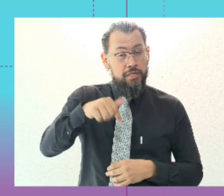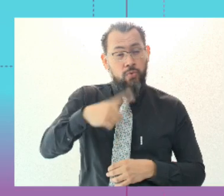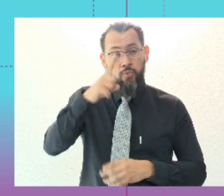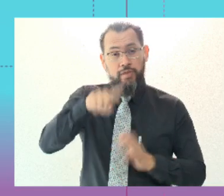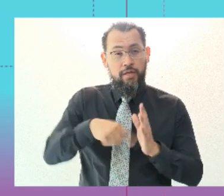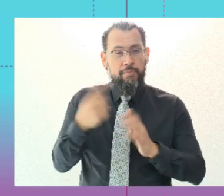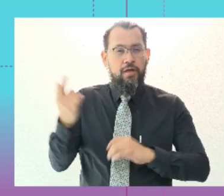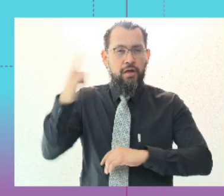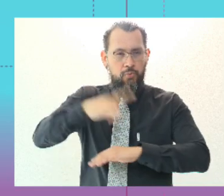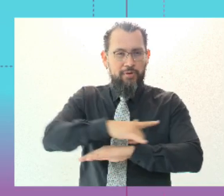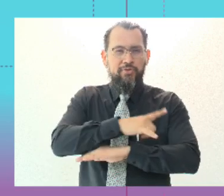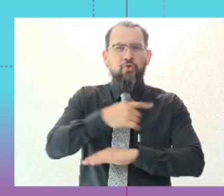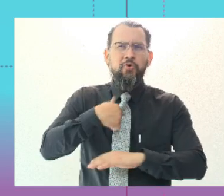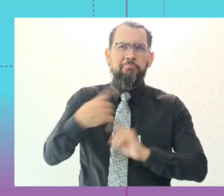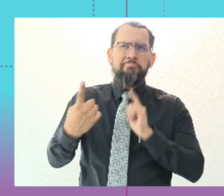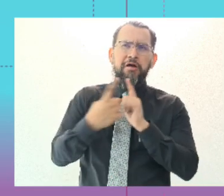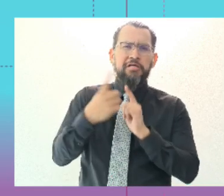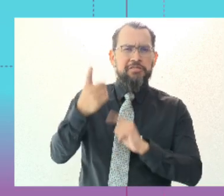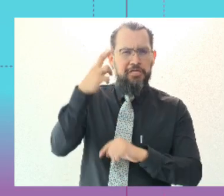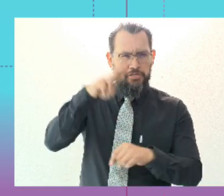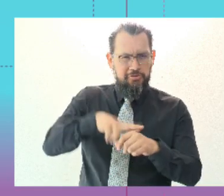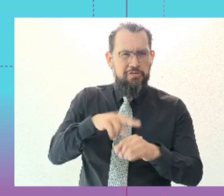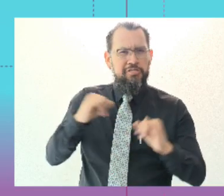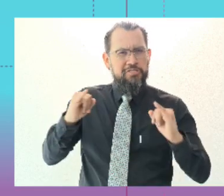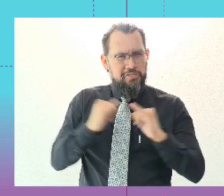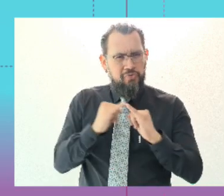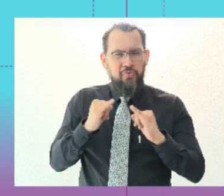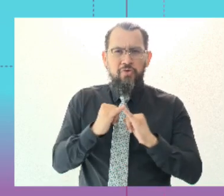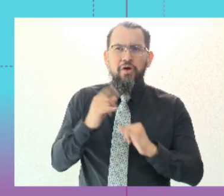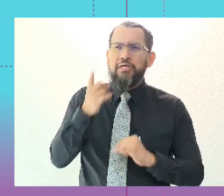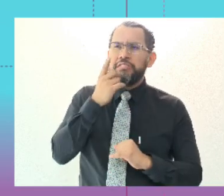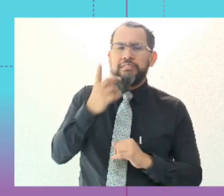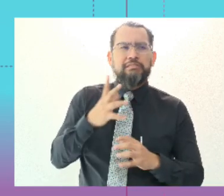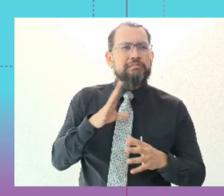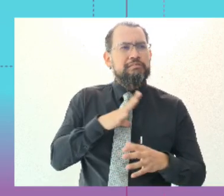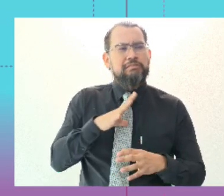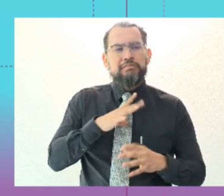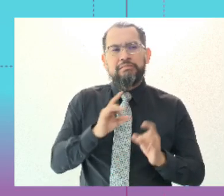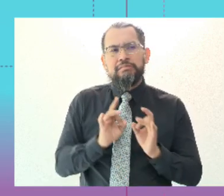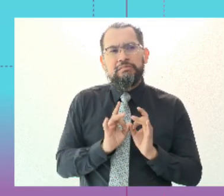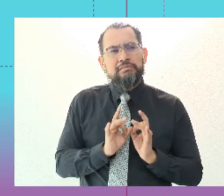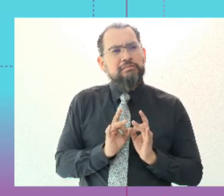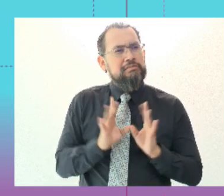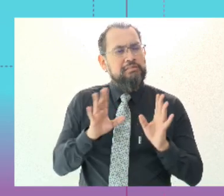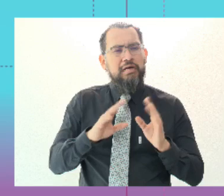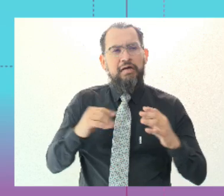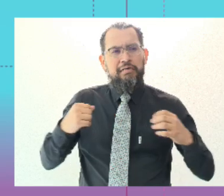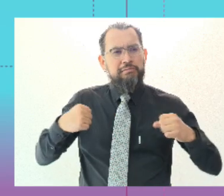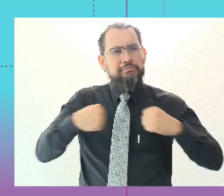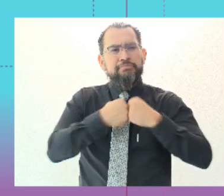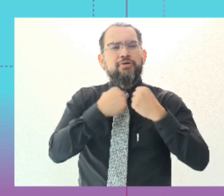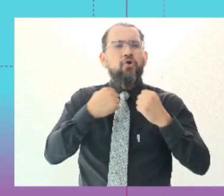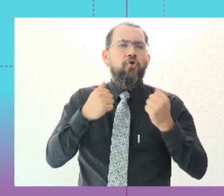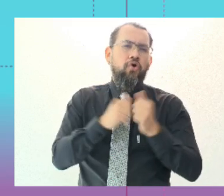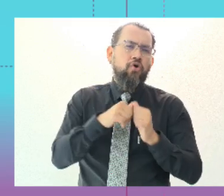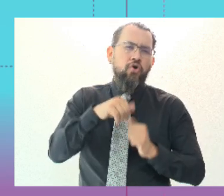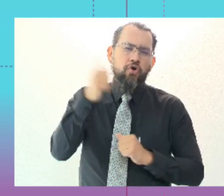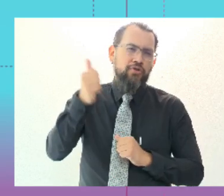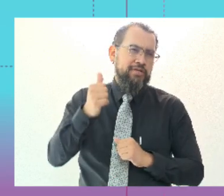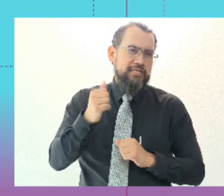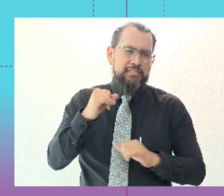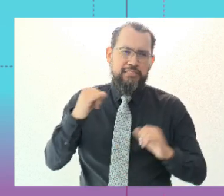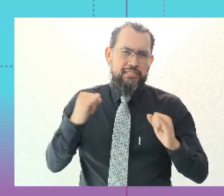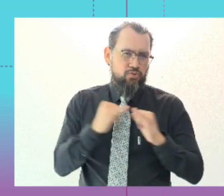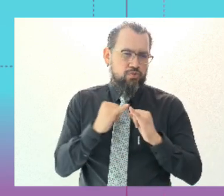encontré a un director del instituto. El instituto tuvo un problema, un choque de trenes con otra institución hace un tiempo, y para